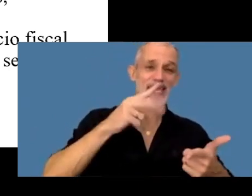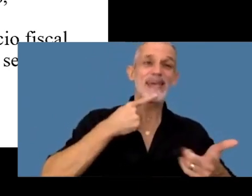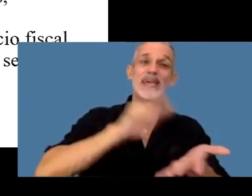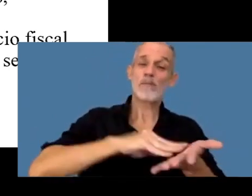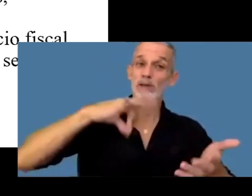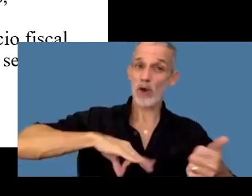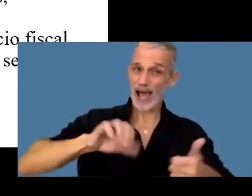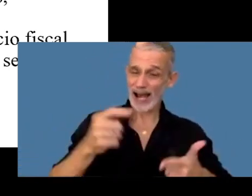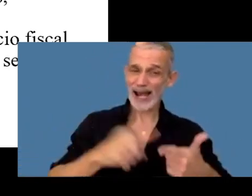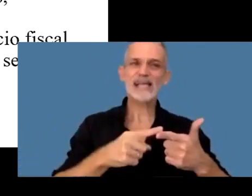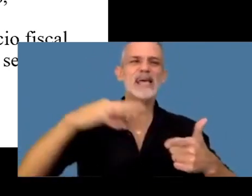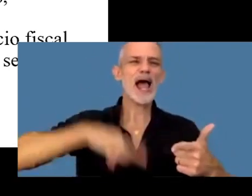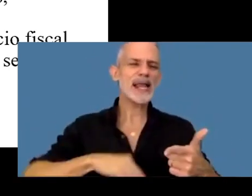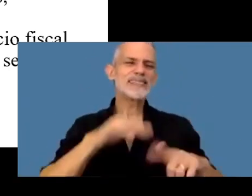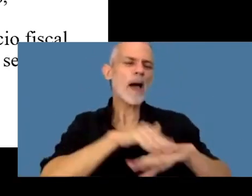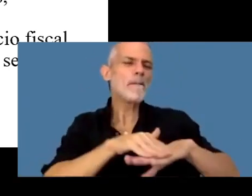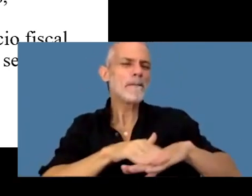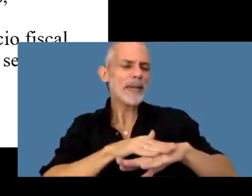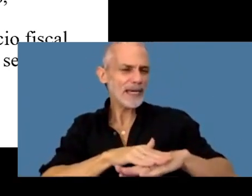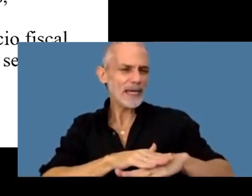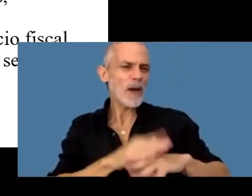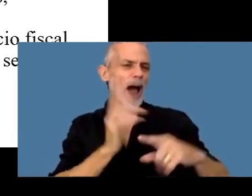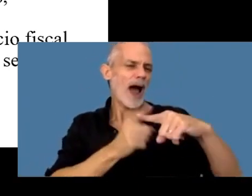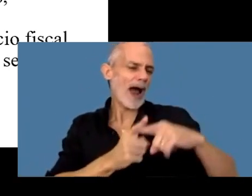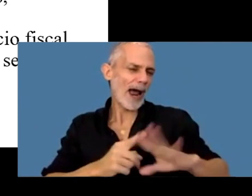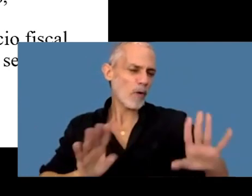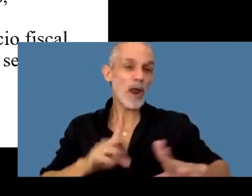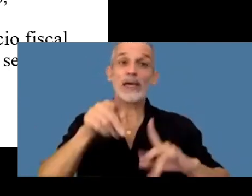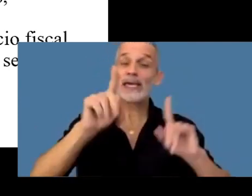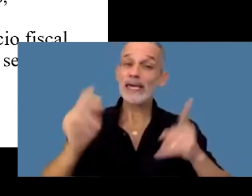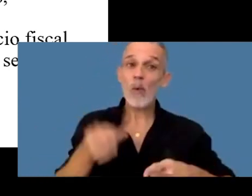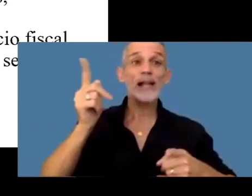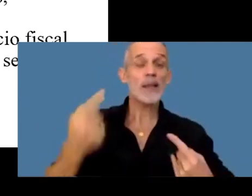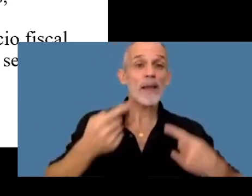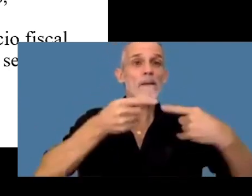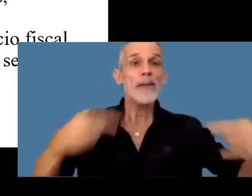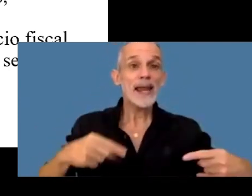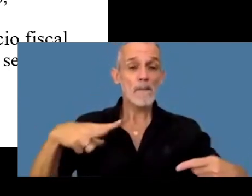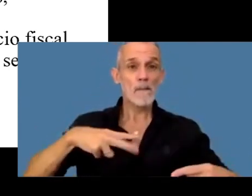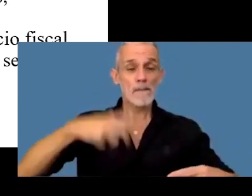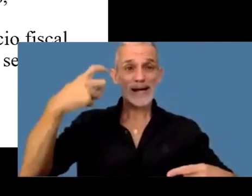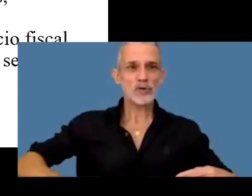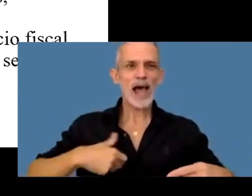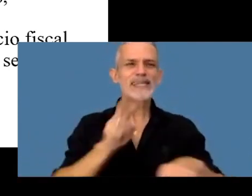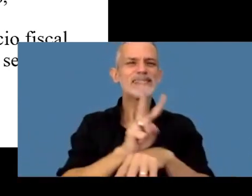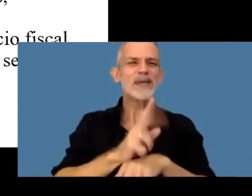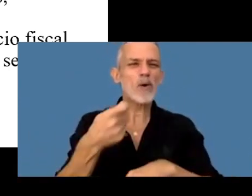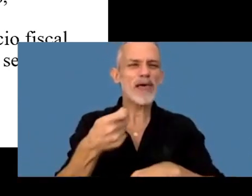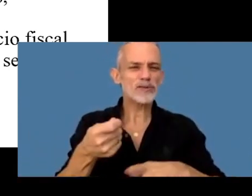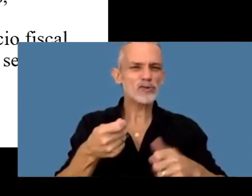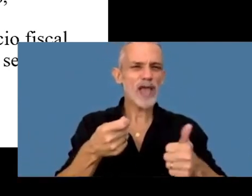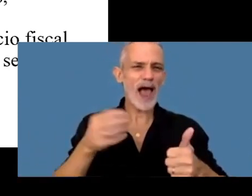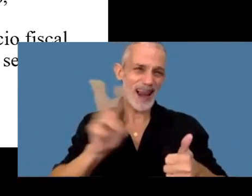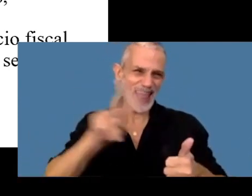mínima presunta y, así como lo escuchan, bienes personales, seguridad social e impuesto a valor